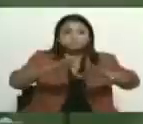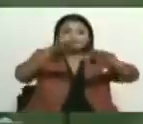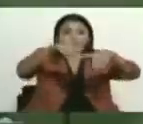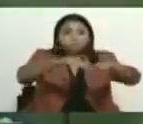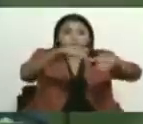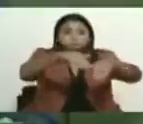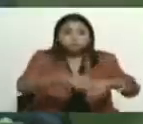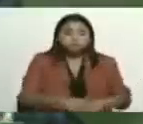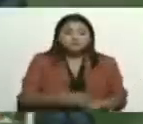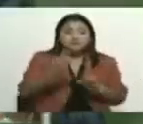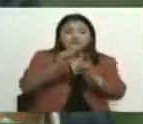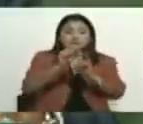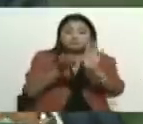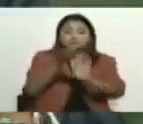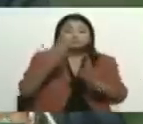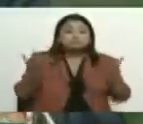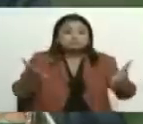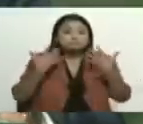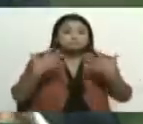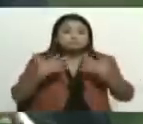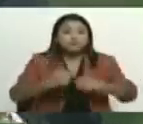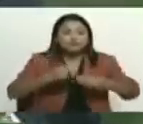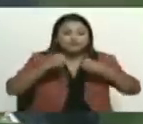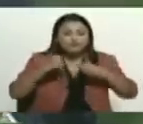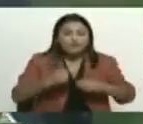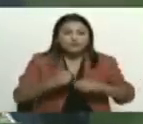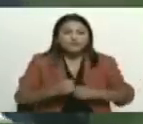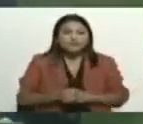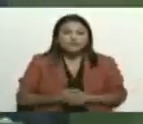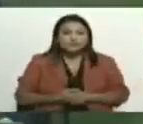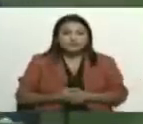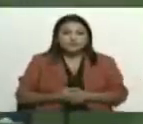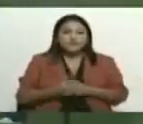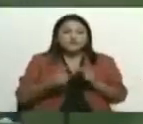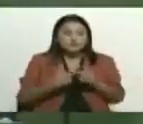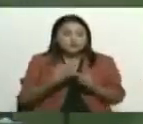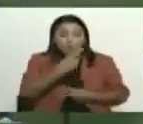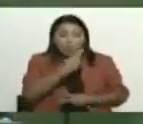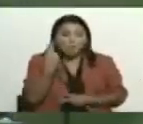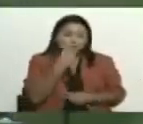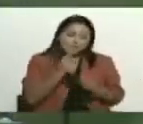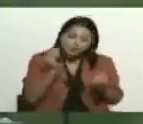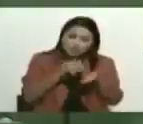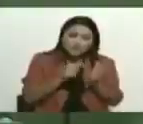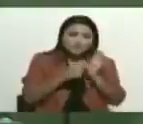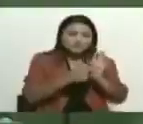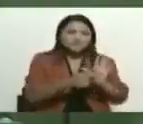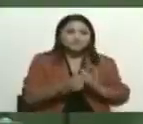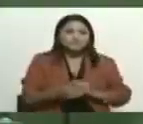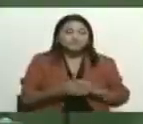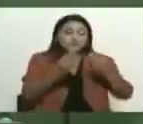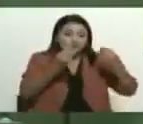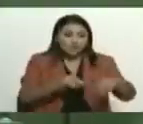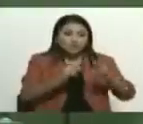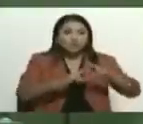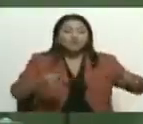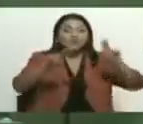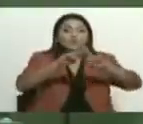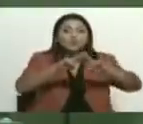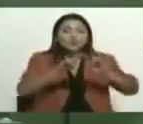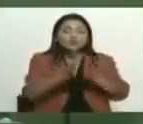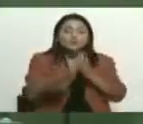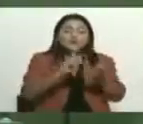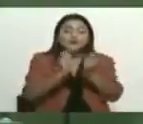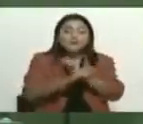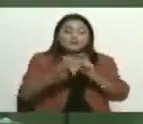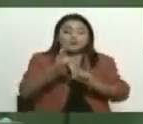meses temperaturas sin precedentes. Al renovar nuestro firme compromiso con la Convención Marco de las Naciones Unidas sobre el Cambio